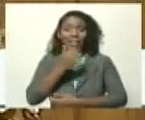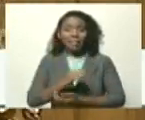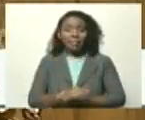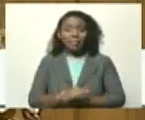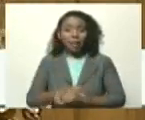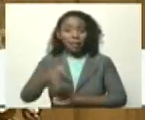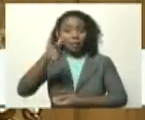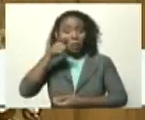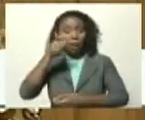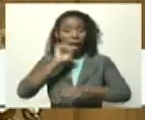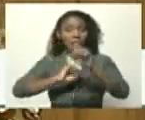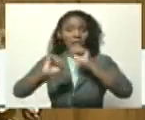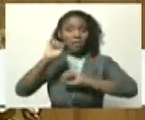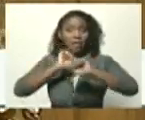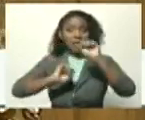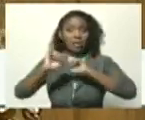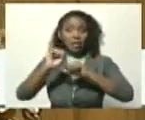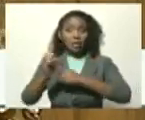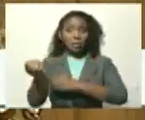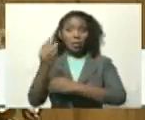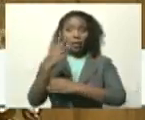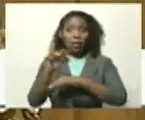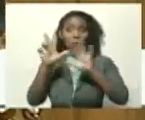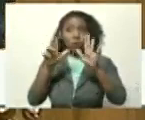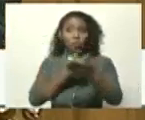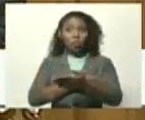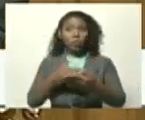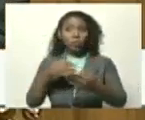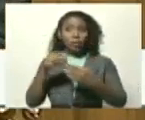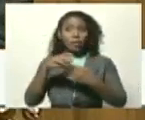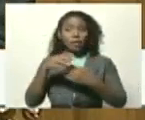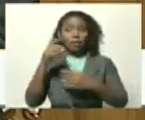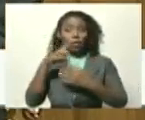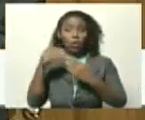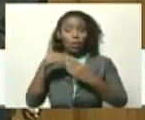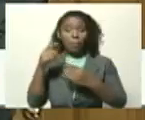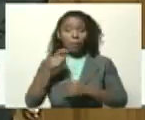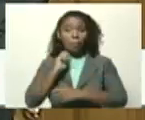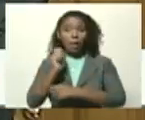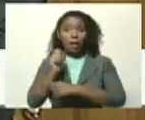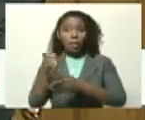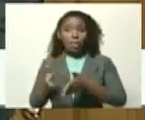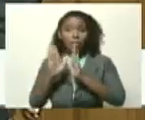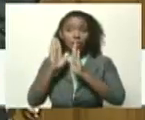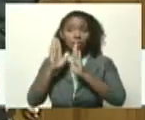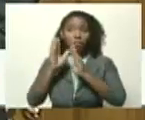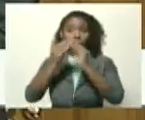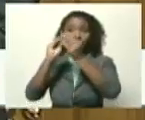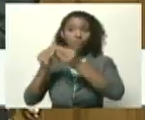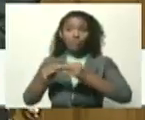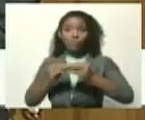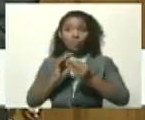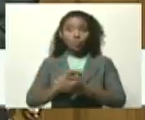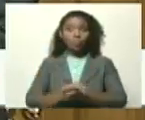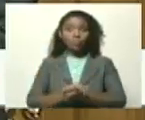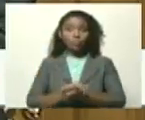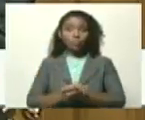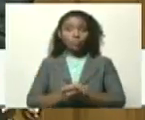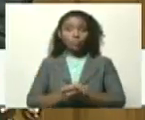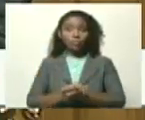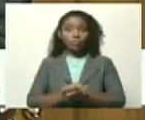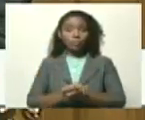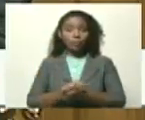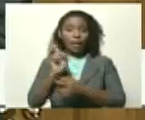Seguridad y defensa, que nos los manden, 8 millones. Los necesitamos para terminar el edificio de Pajaritos, que